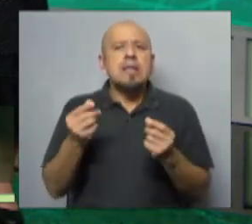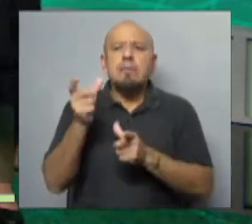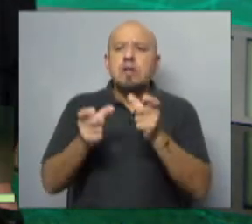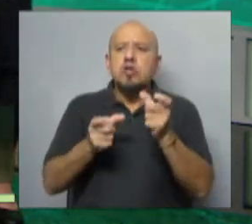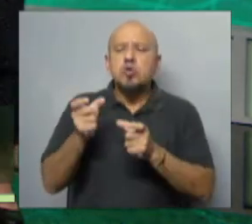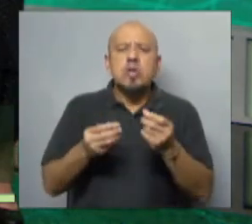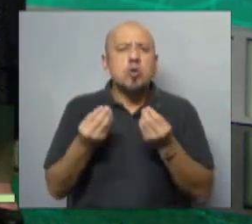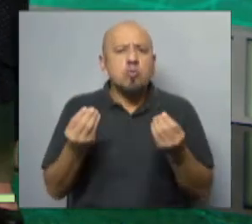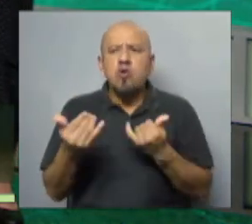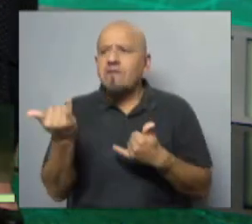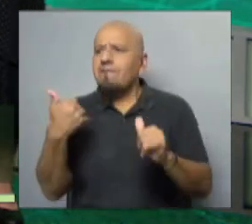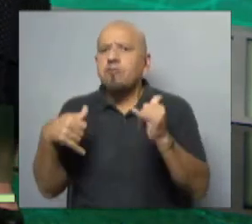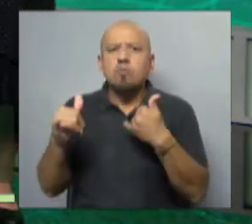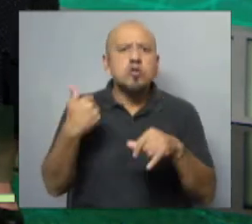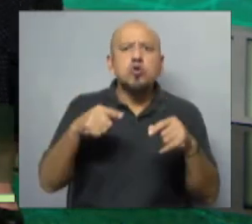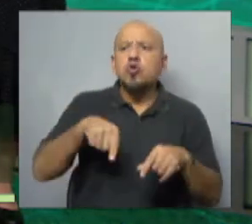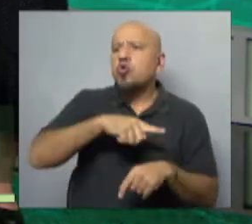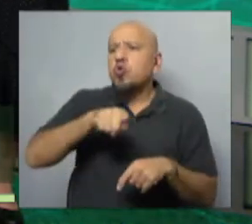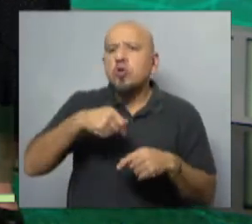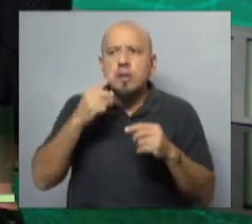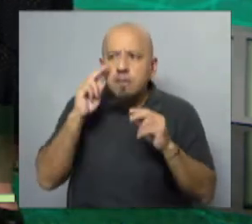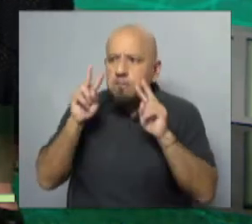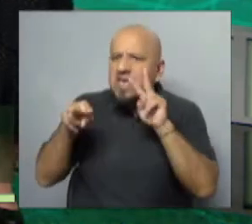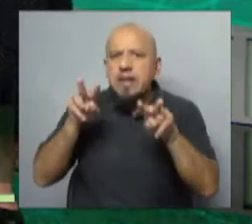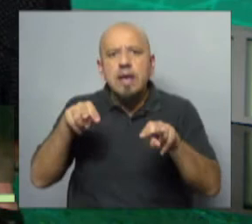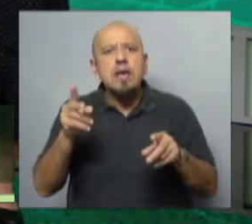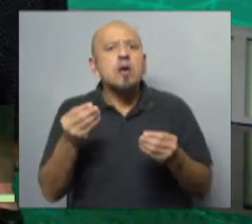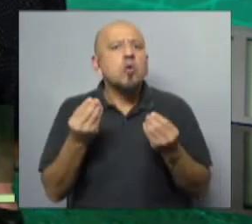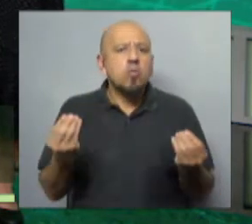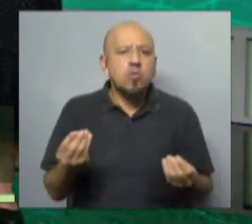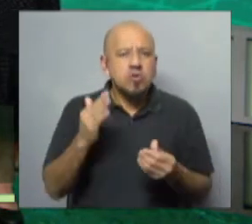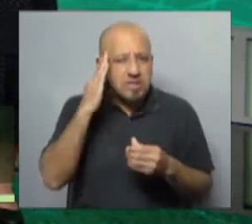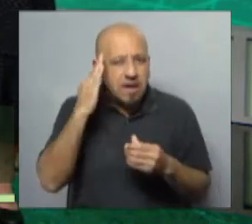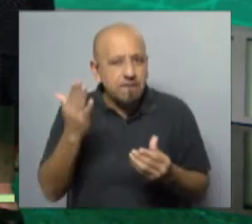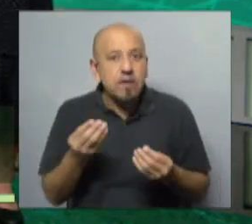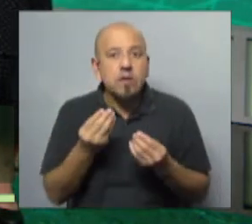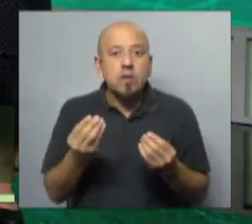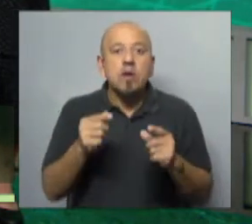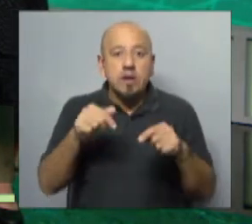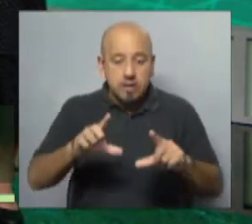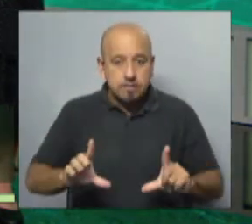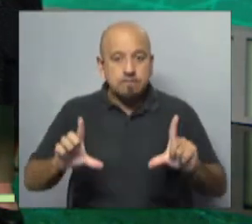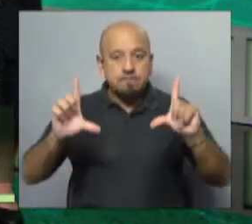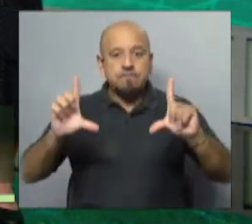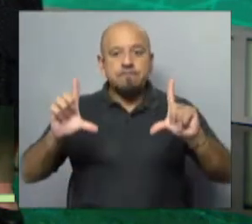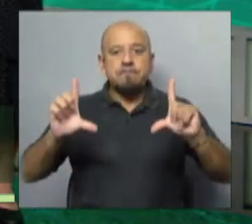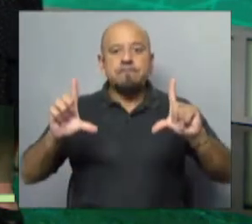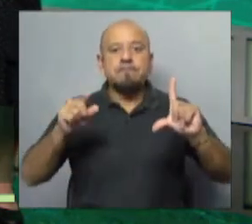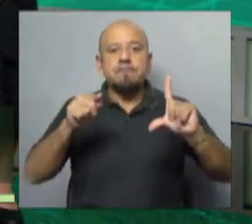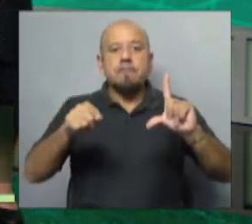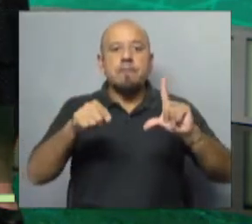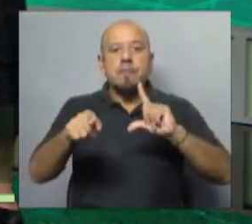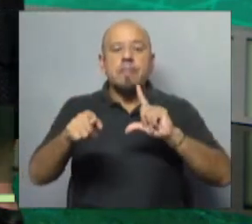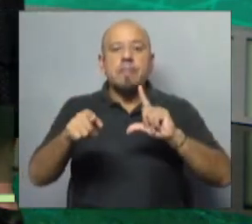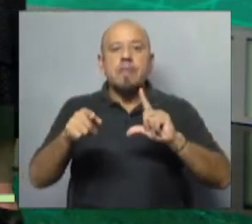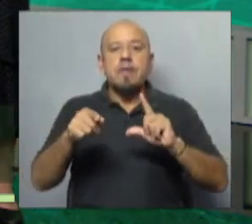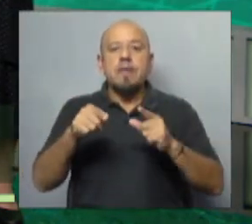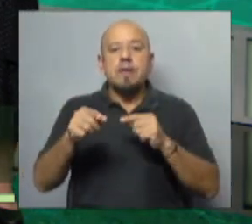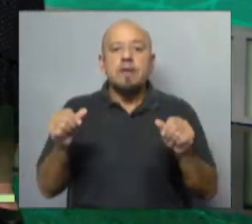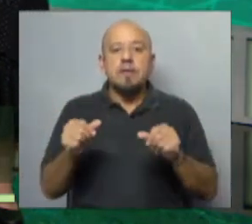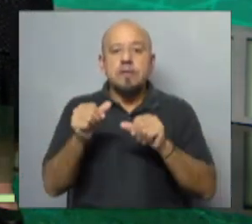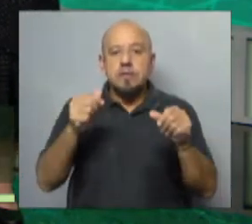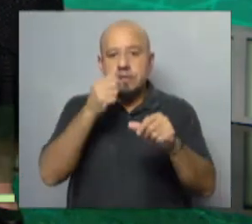las personas en para el referéndum en este gráfico justamente lo que podemos ver es la última medición que se realizó